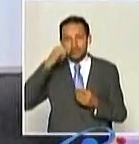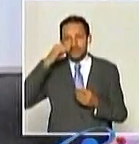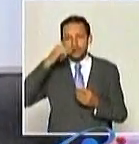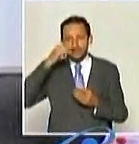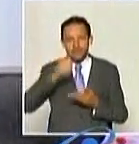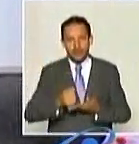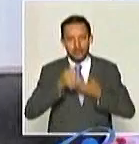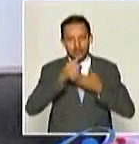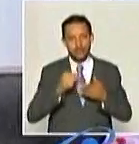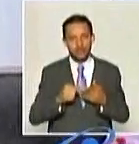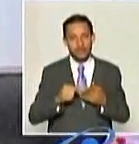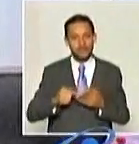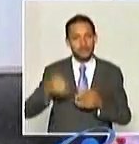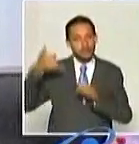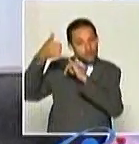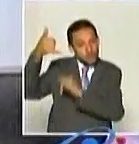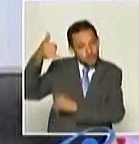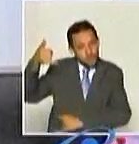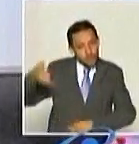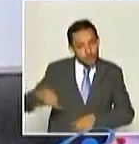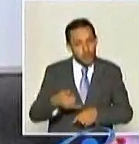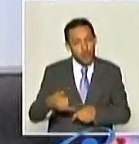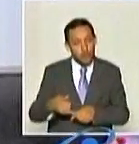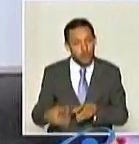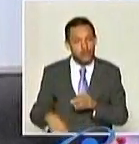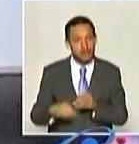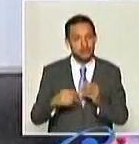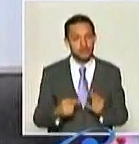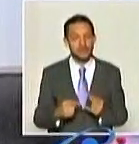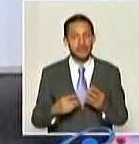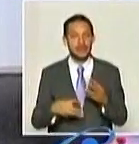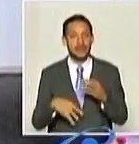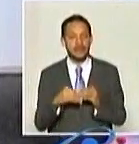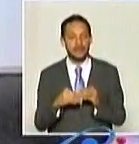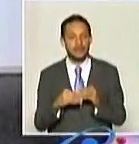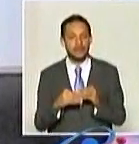colonterapia, sueros, terapia de quelación,